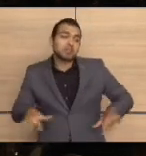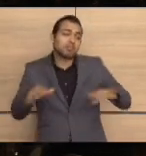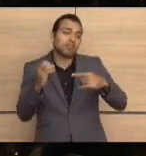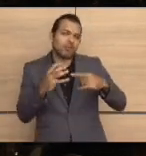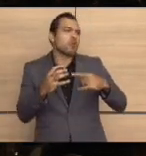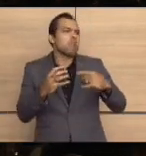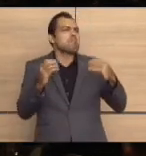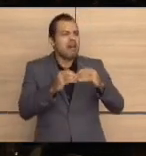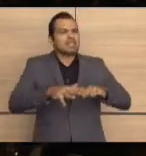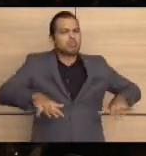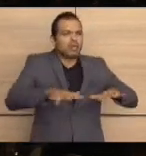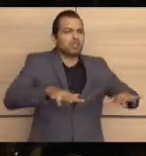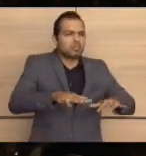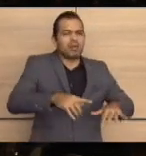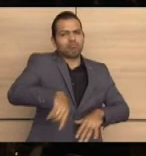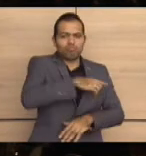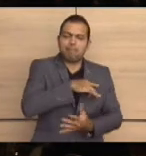Gracias.